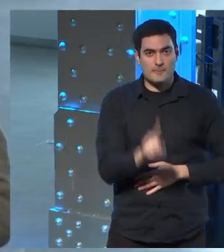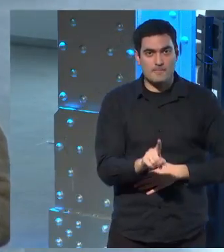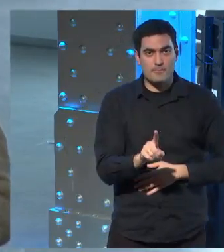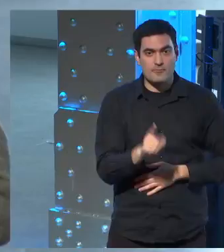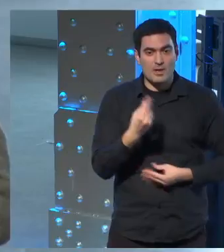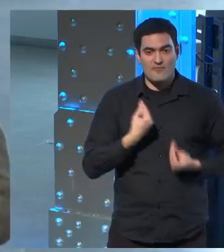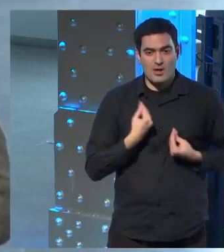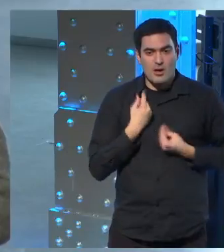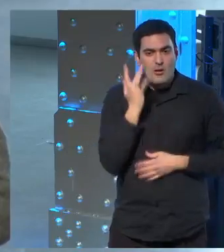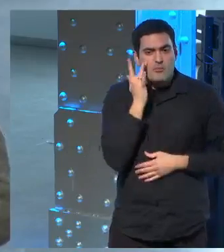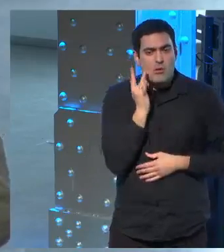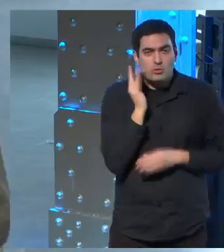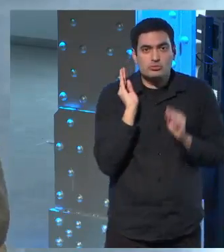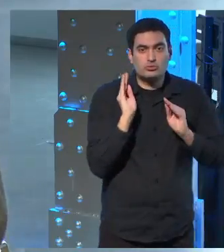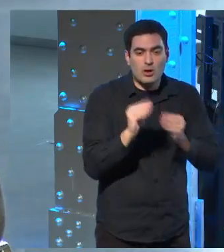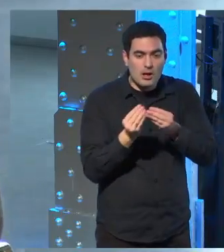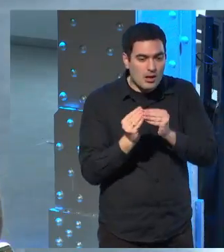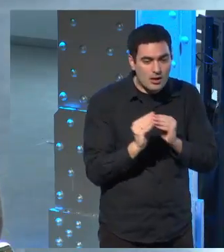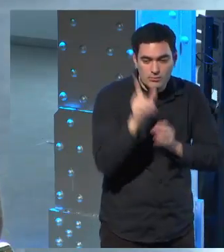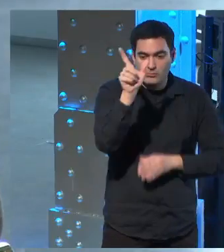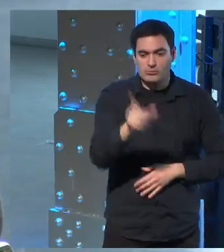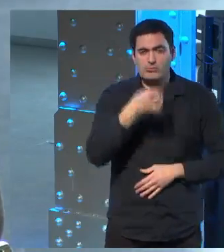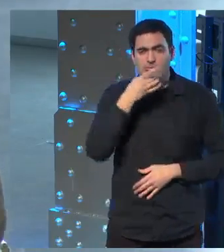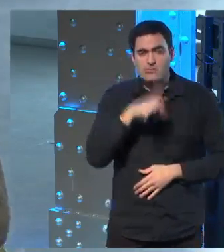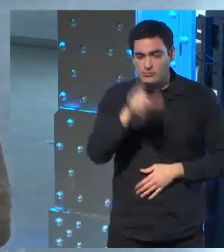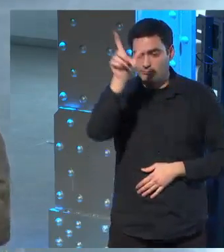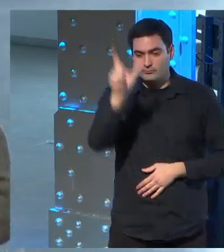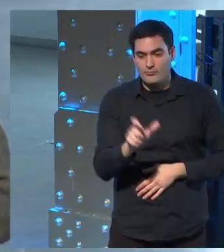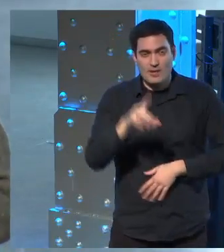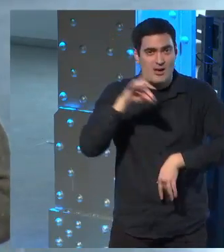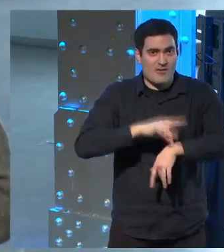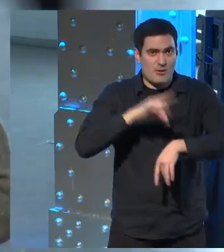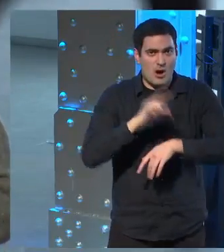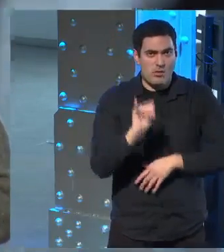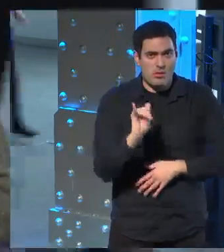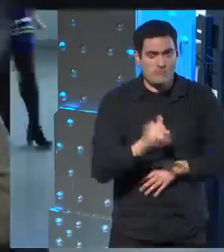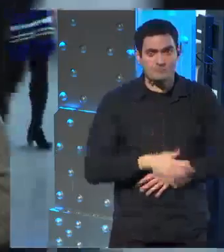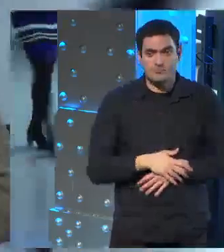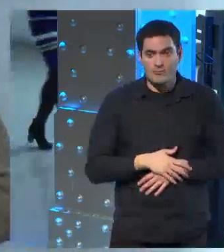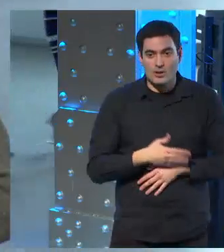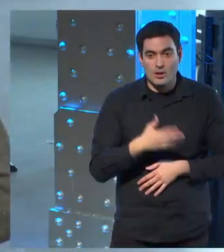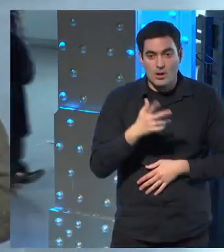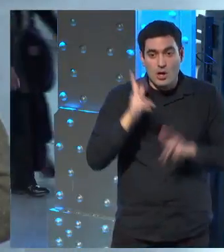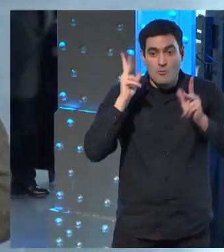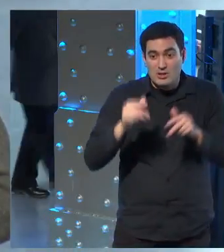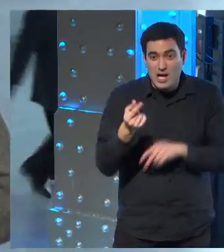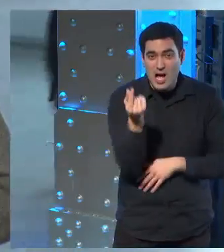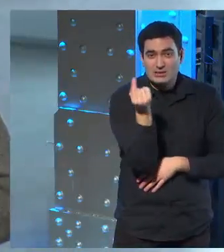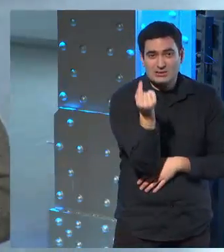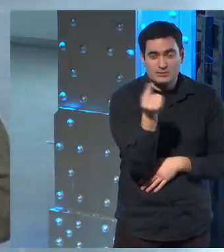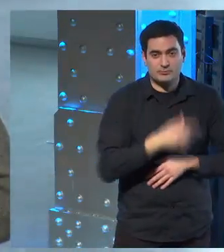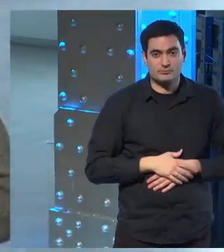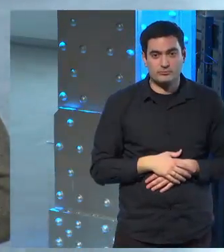la pura vida, ¿no? Está hecha por alguien que está muy enfermo, que está muy cerca de la muerte y que